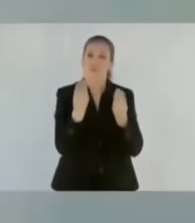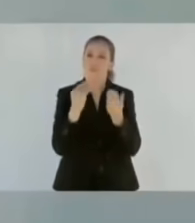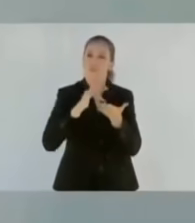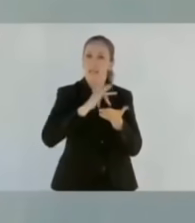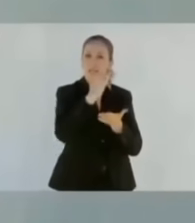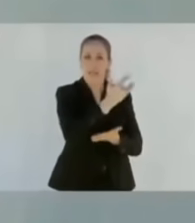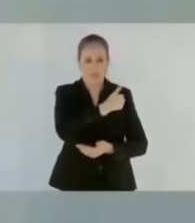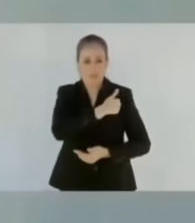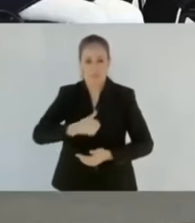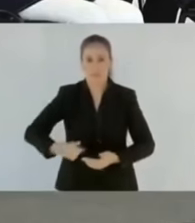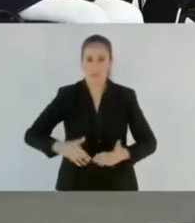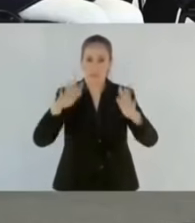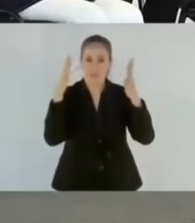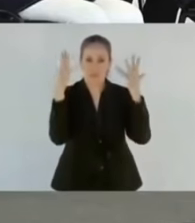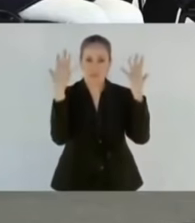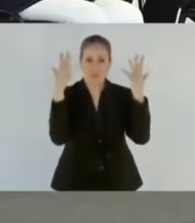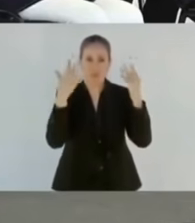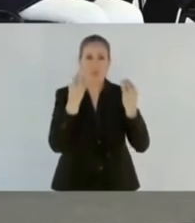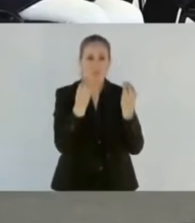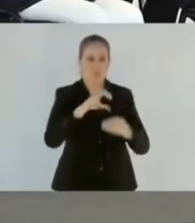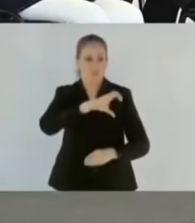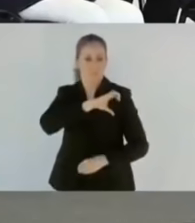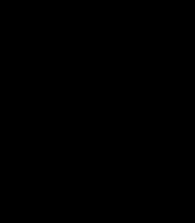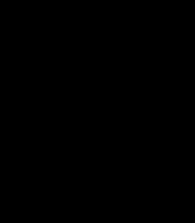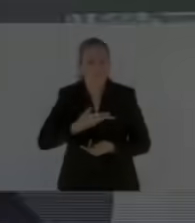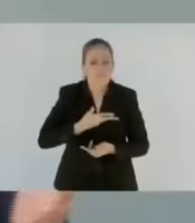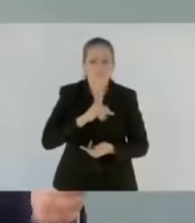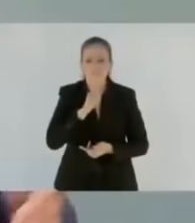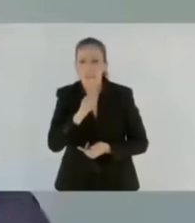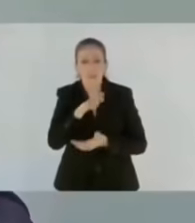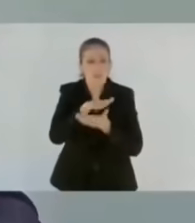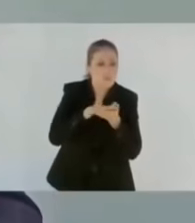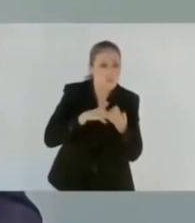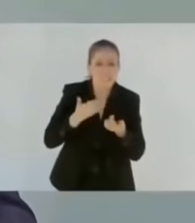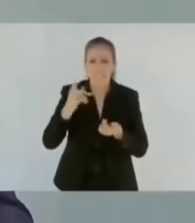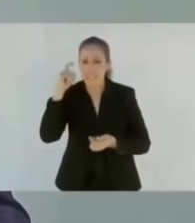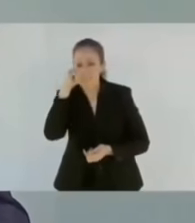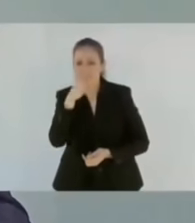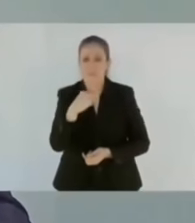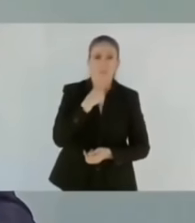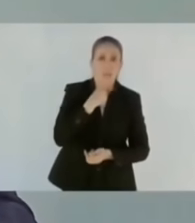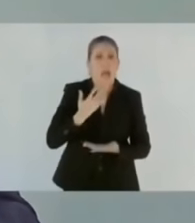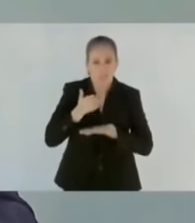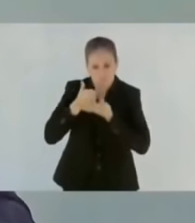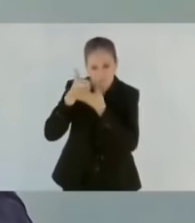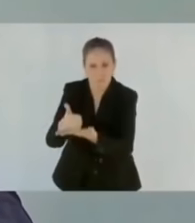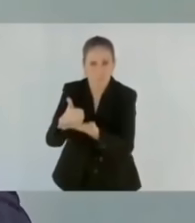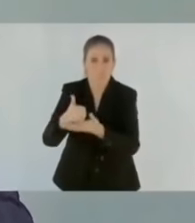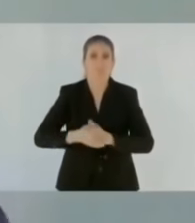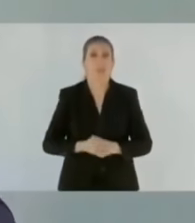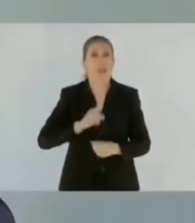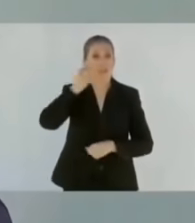presidente. Tiene usted nuestro aprecio en ese sentido. Le quiero comentar ahorita que en Estados Unidos está haciendo la